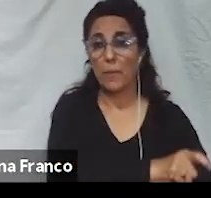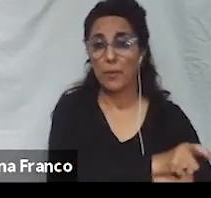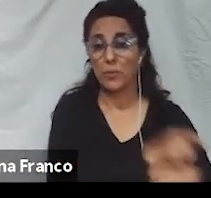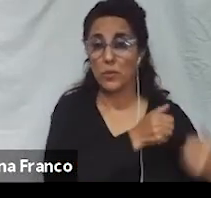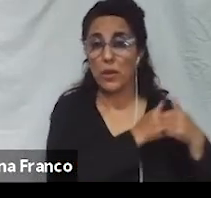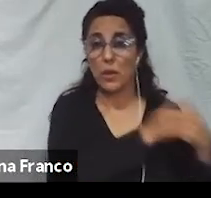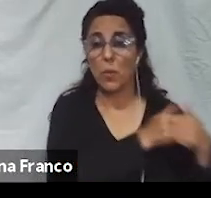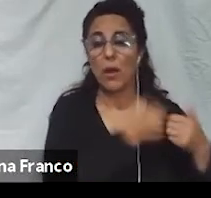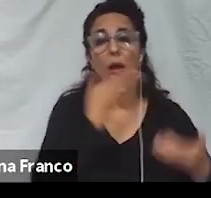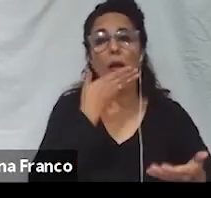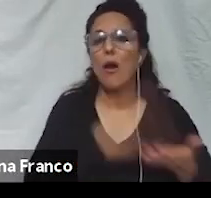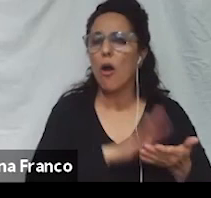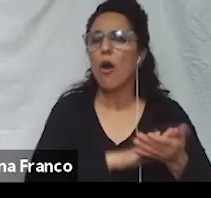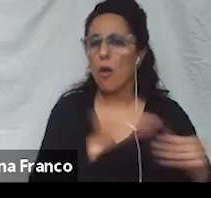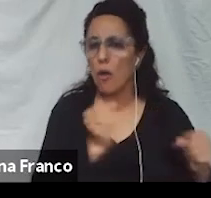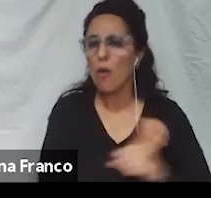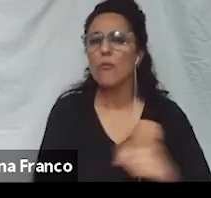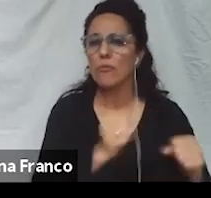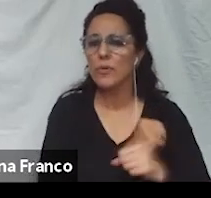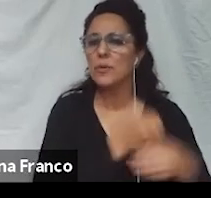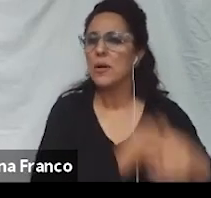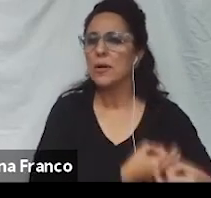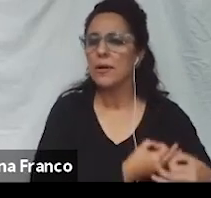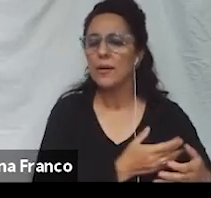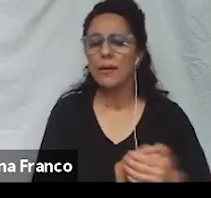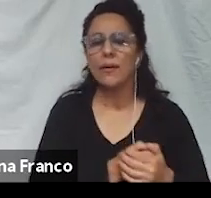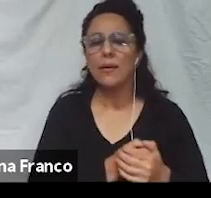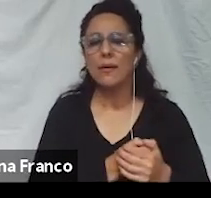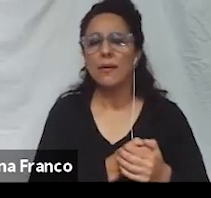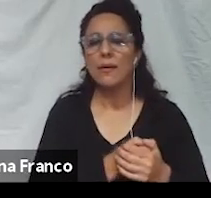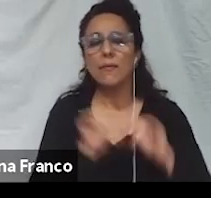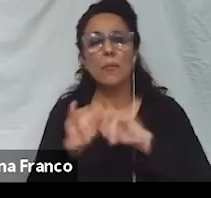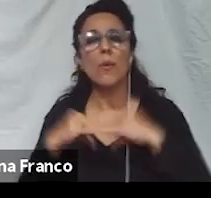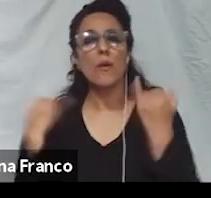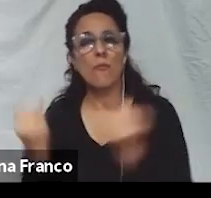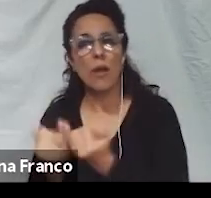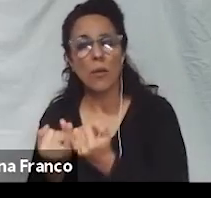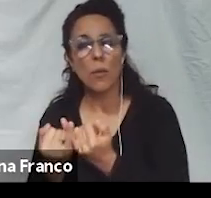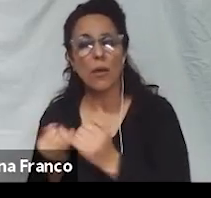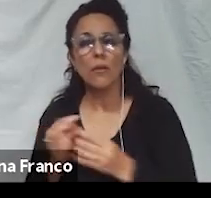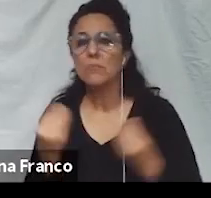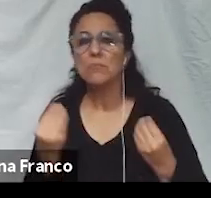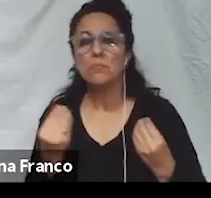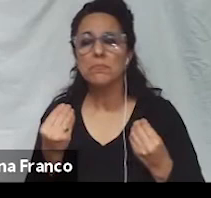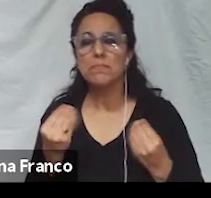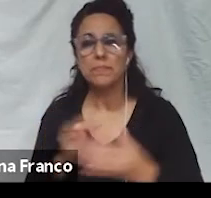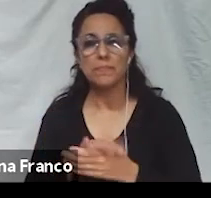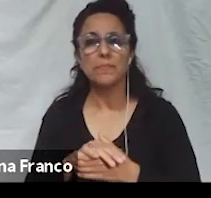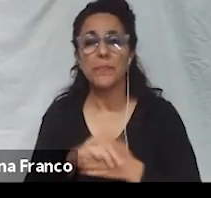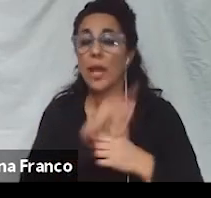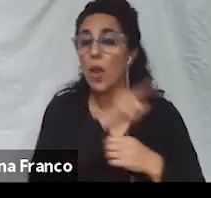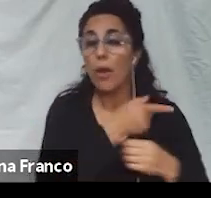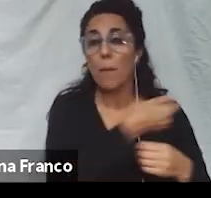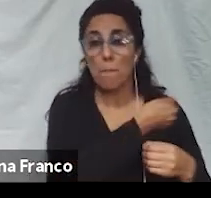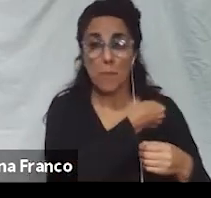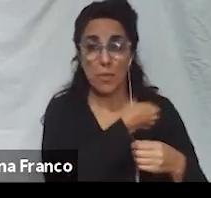y que él nos confirme, que nuestro cliente nos confirme que lo que estamos a punto de evaluar es